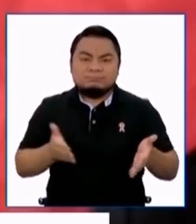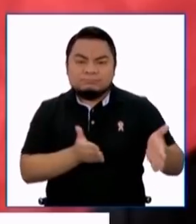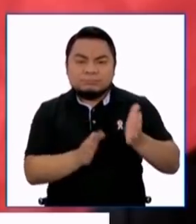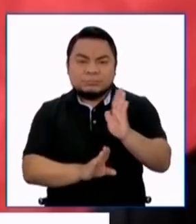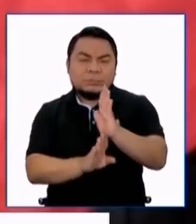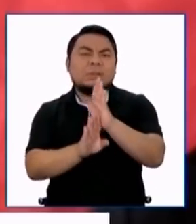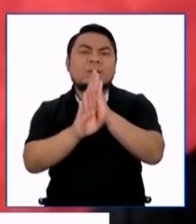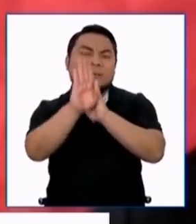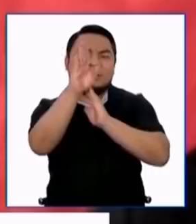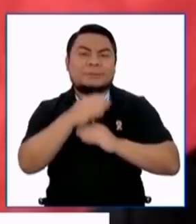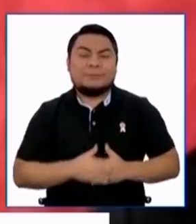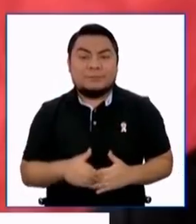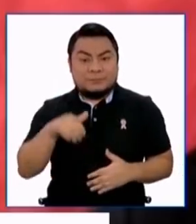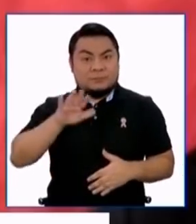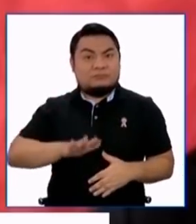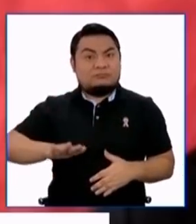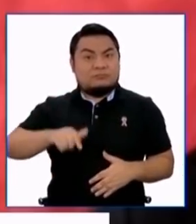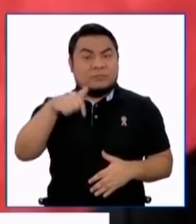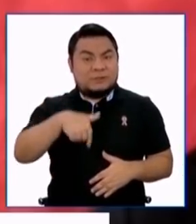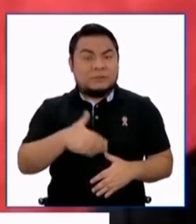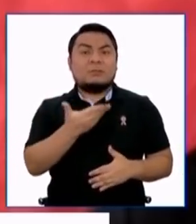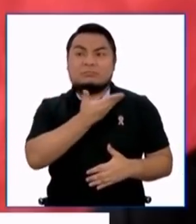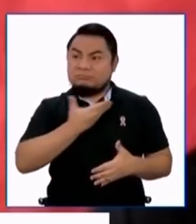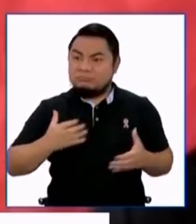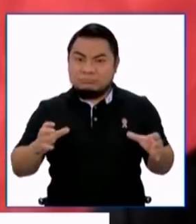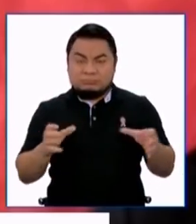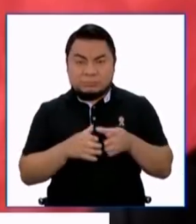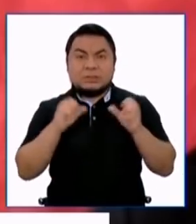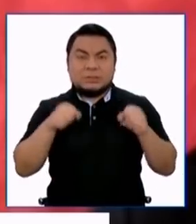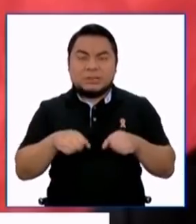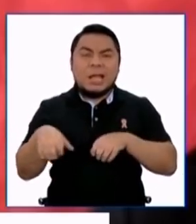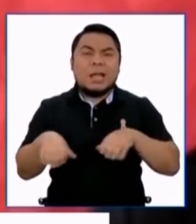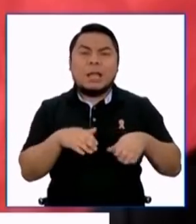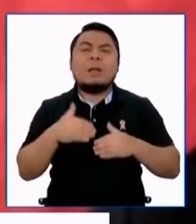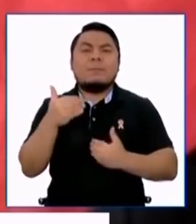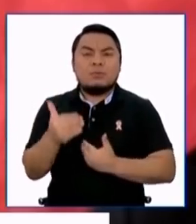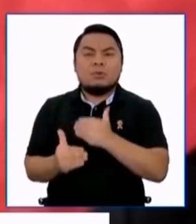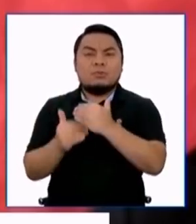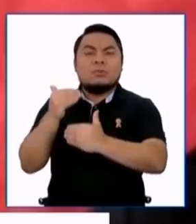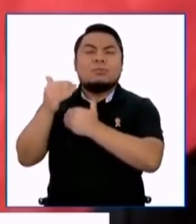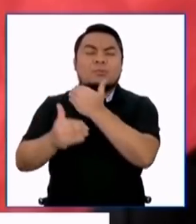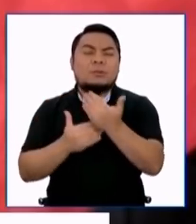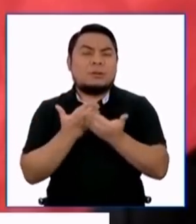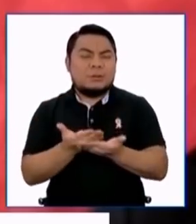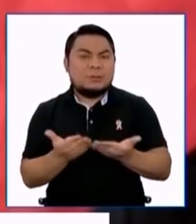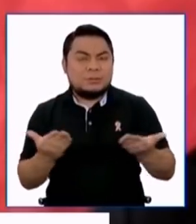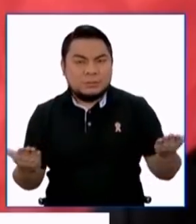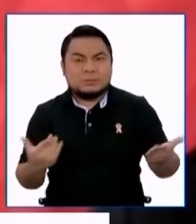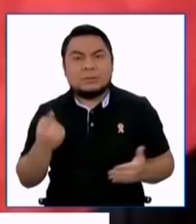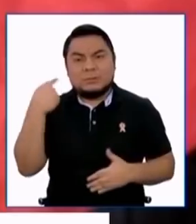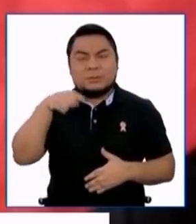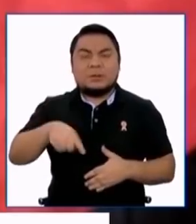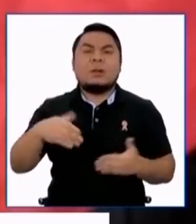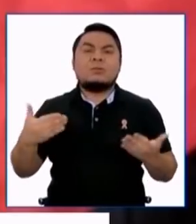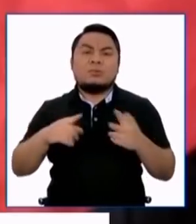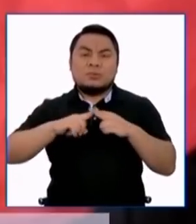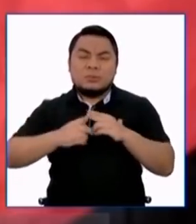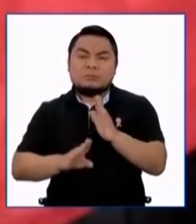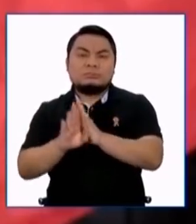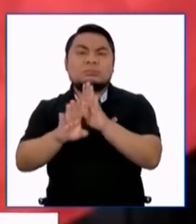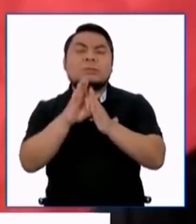crecimiento. Desde el Estado estamos generando progresivamente las condiciones para la